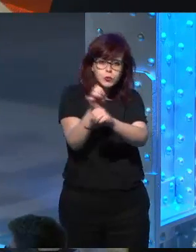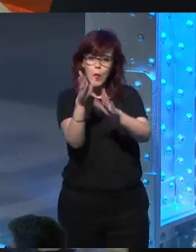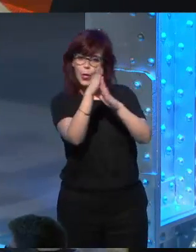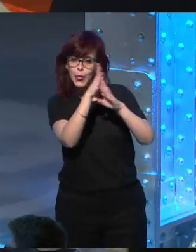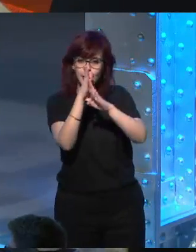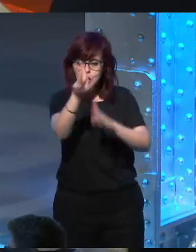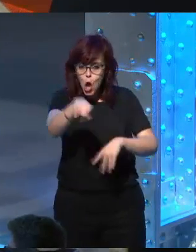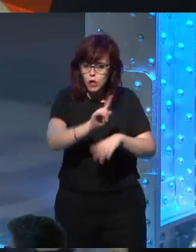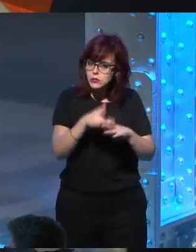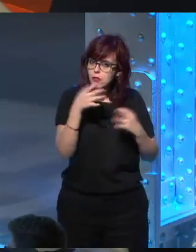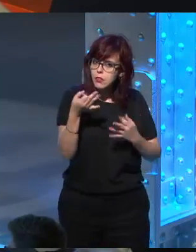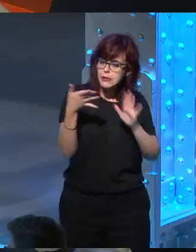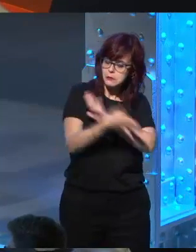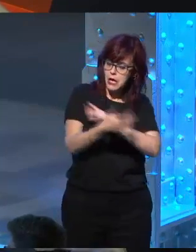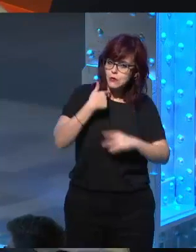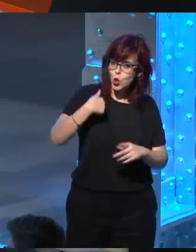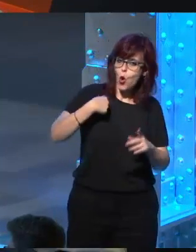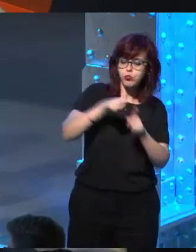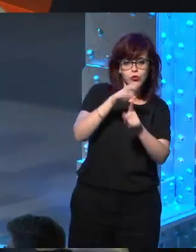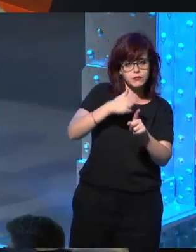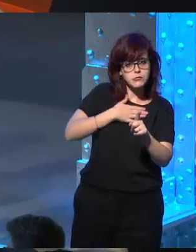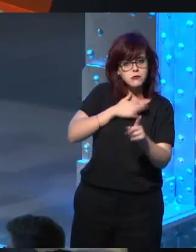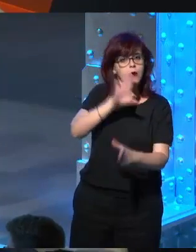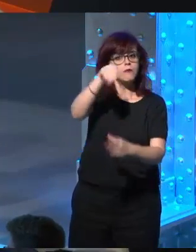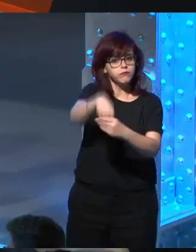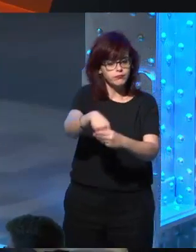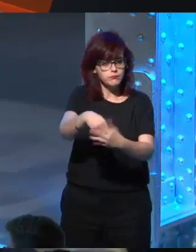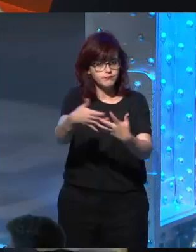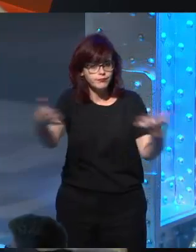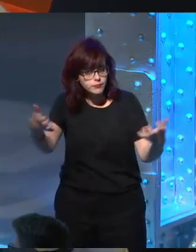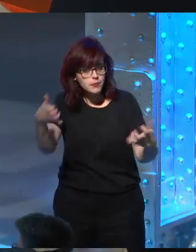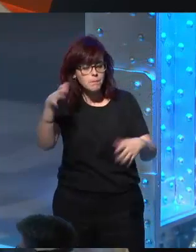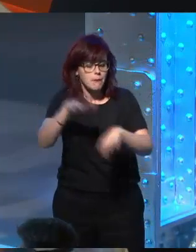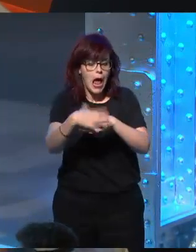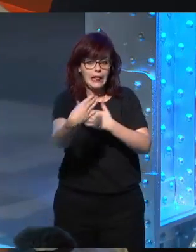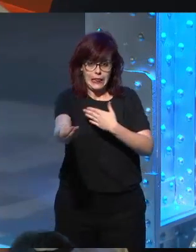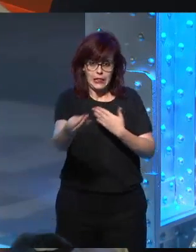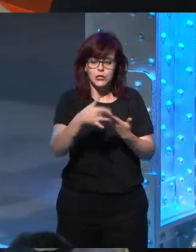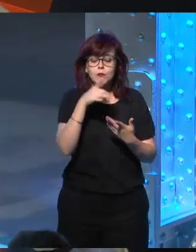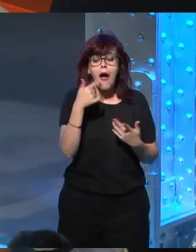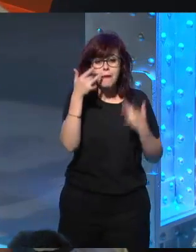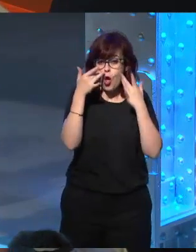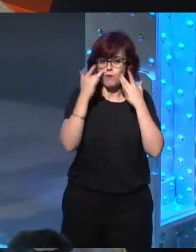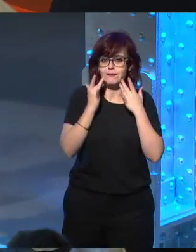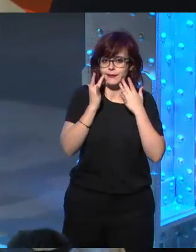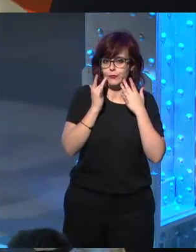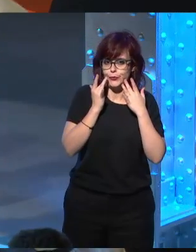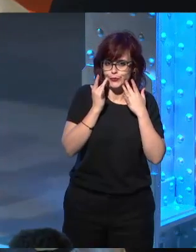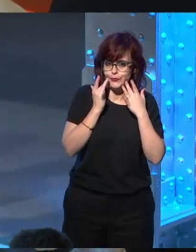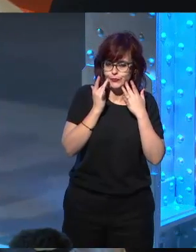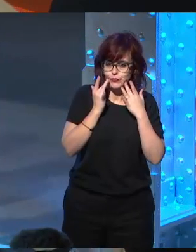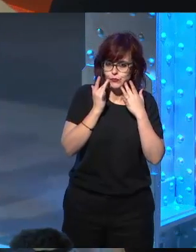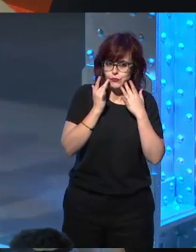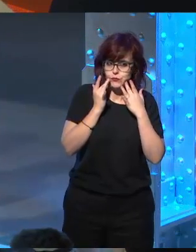Quizá creo que es la clave para poder transmitir realmente bien lo que tú estás contando. Más que tratar ese objetivo, que creo que es un debate que... Creo que